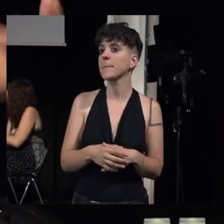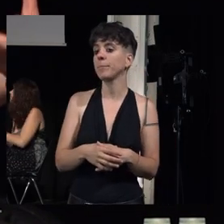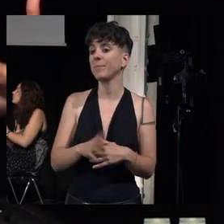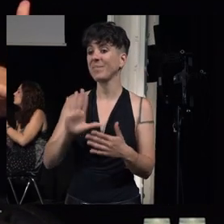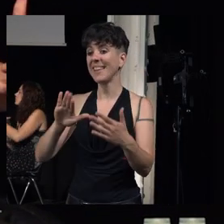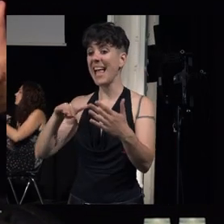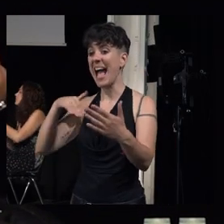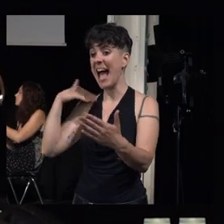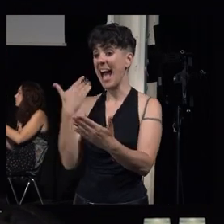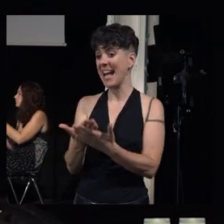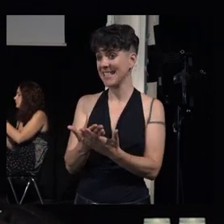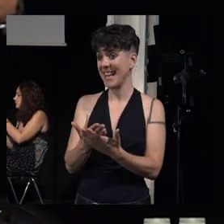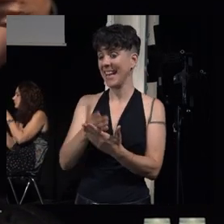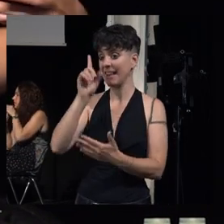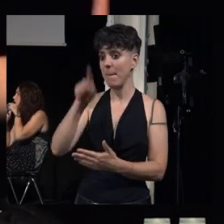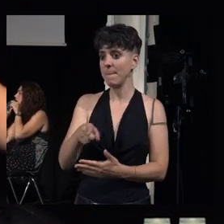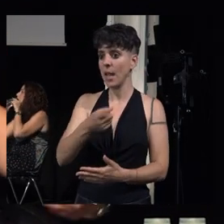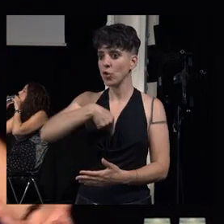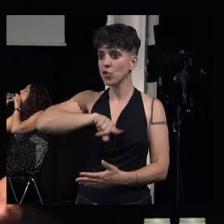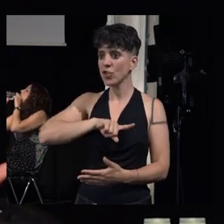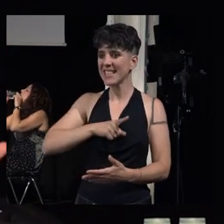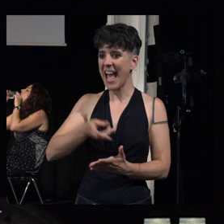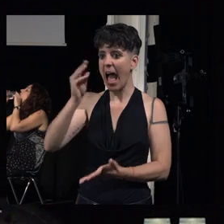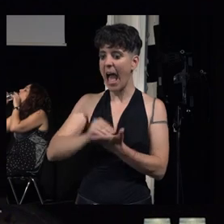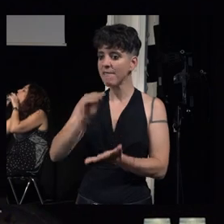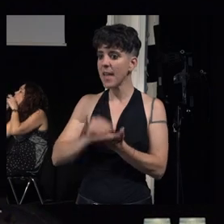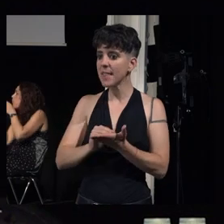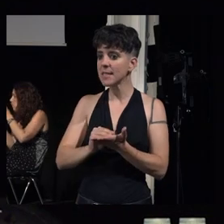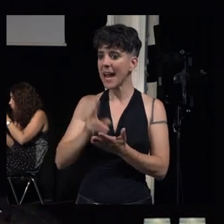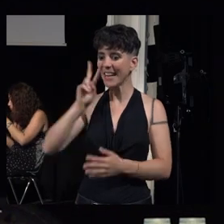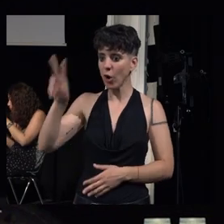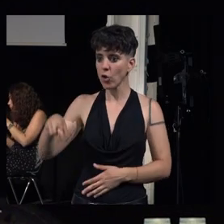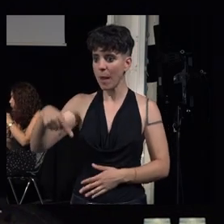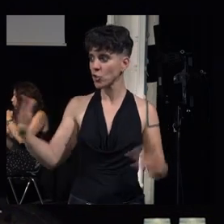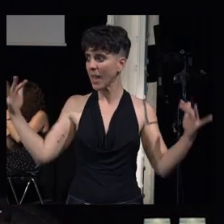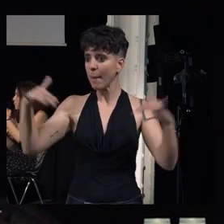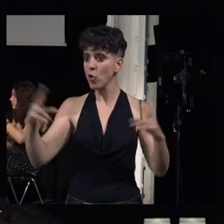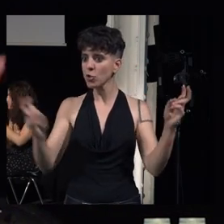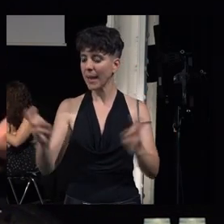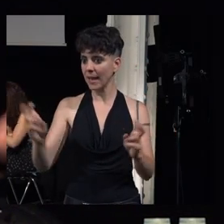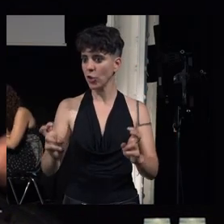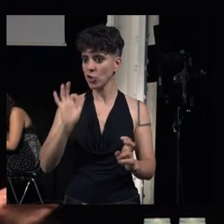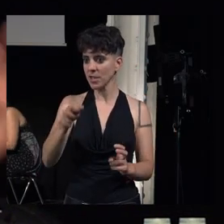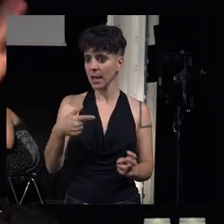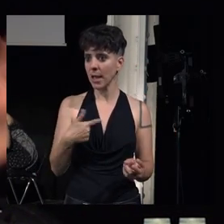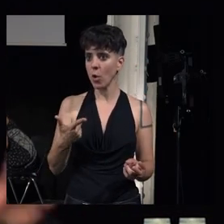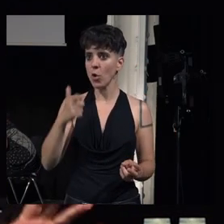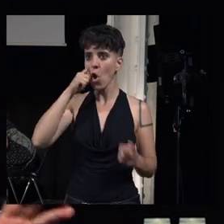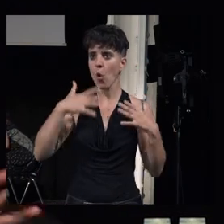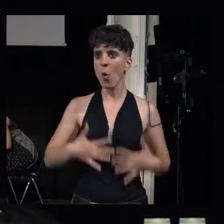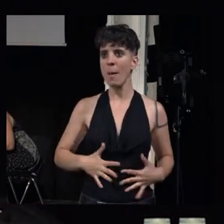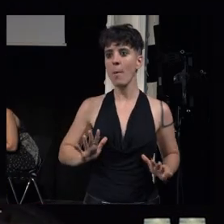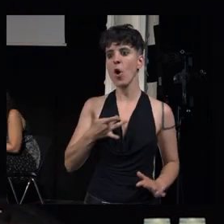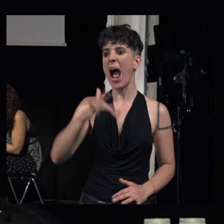Hasta el punto de que estamos teniendo a veces hasta dificultades para reconocer que estamos aquí. Nos falta hacer el discurso del cuerpo y el alma. Estoy aquí en cuerpo, pero no en